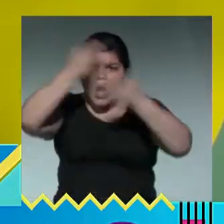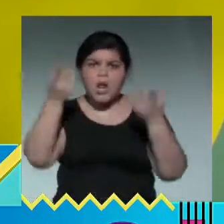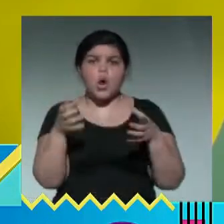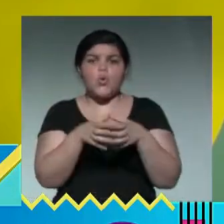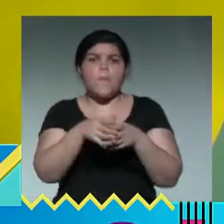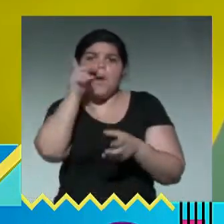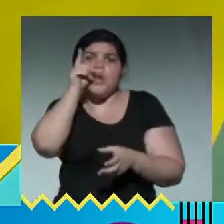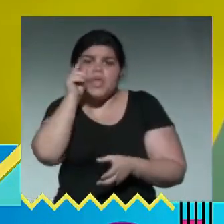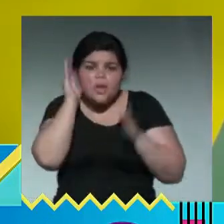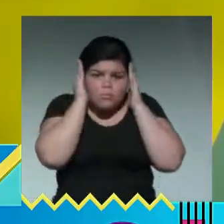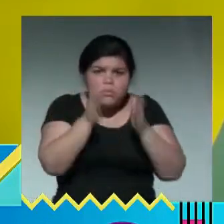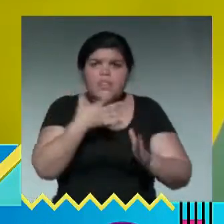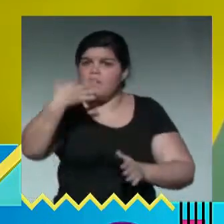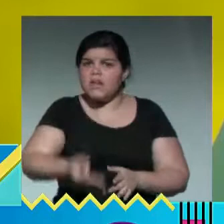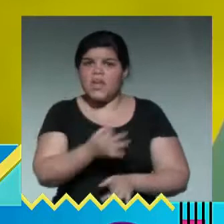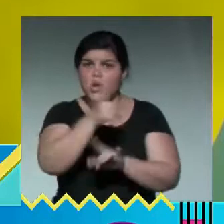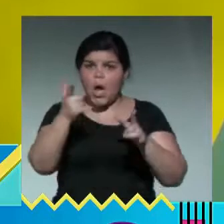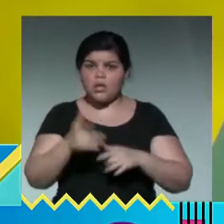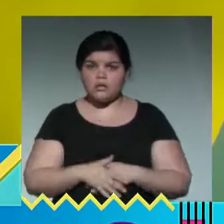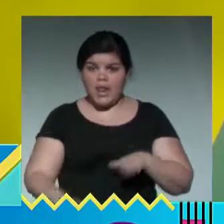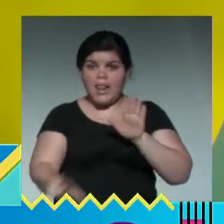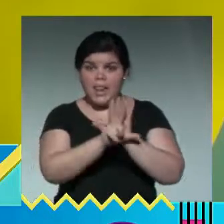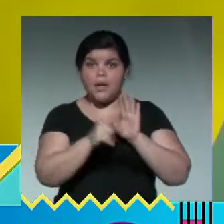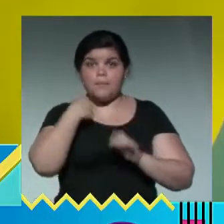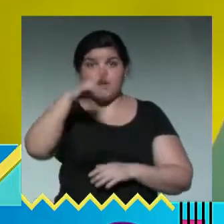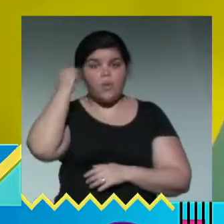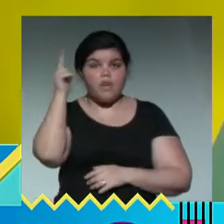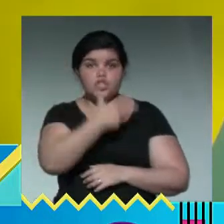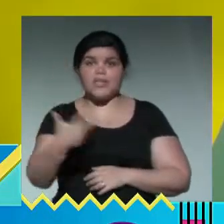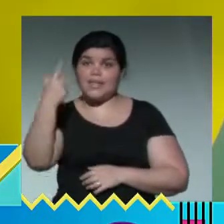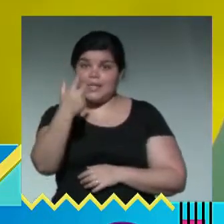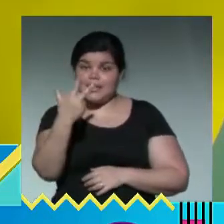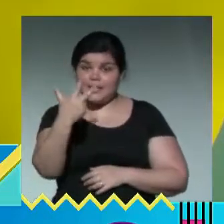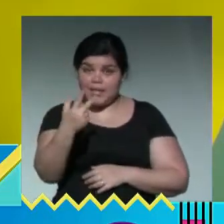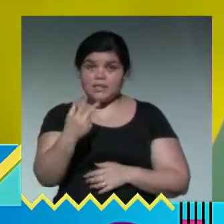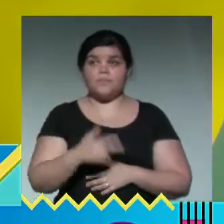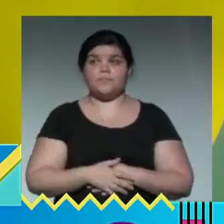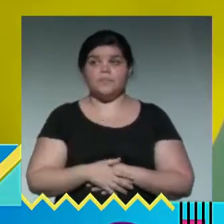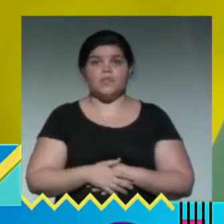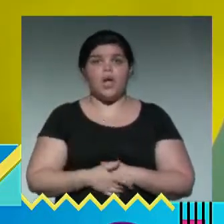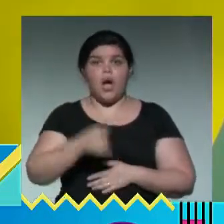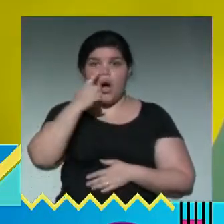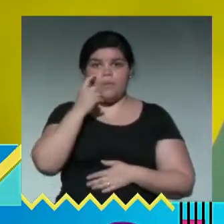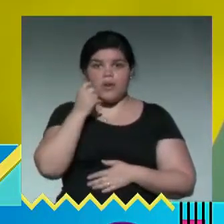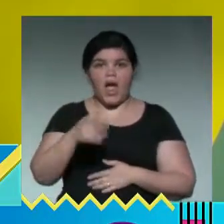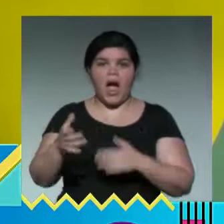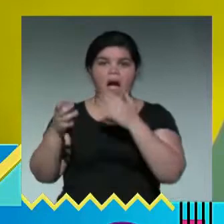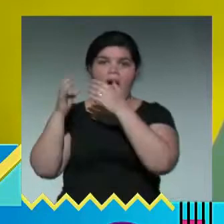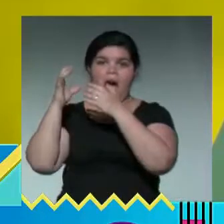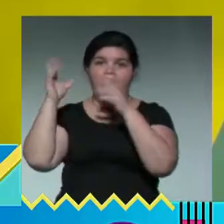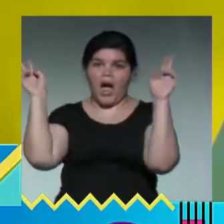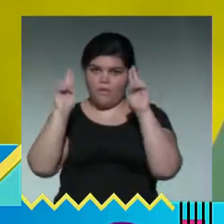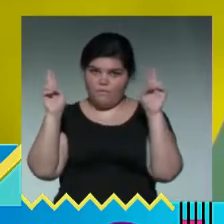ninguno se ha ocupado. Se sacó una ley en 1983 por el doctor Raúl Alfonsín para rescatar